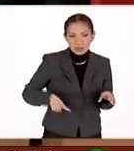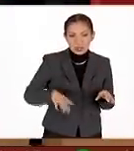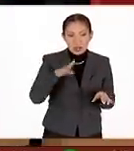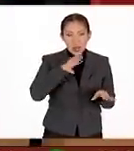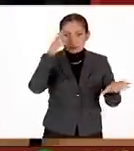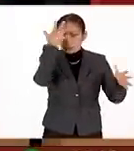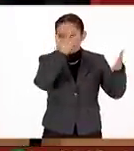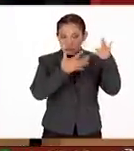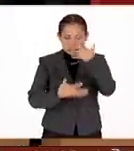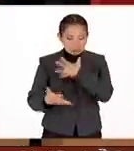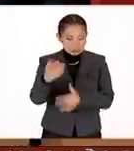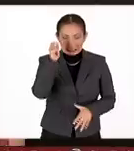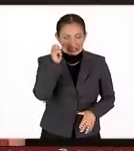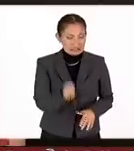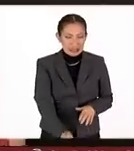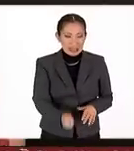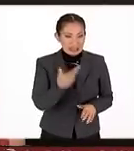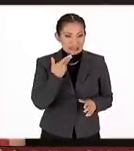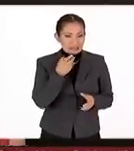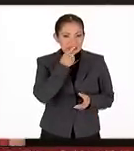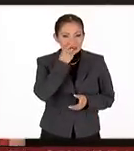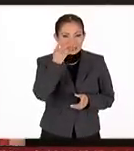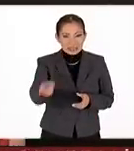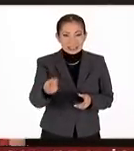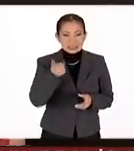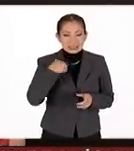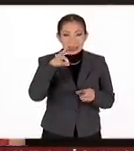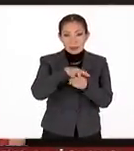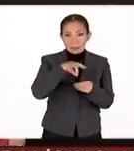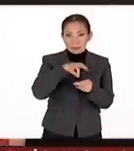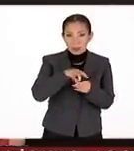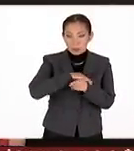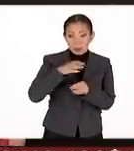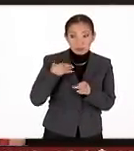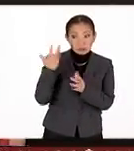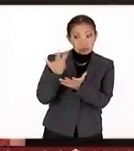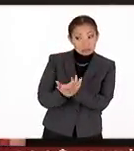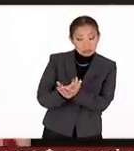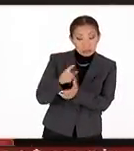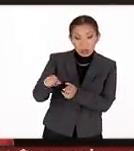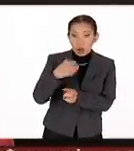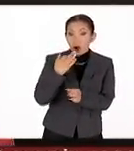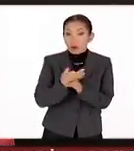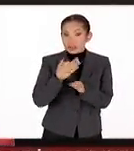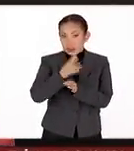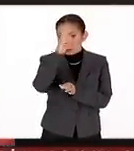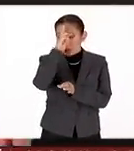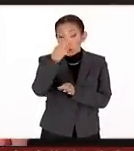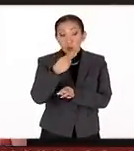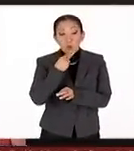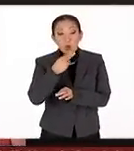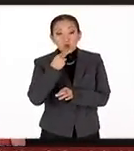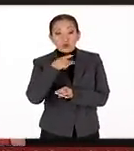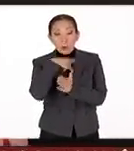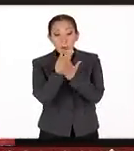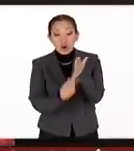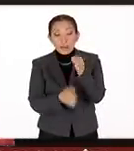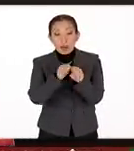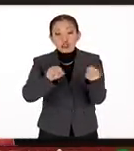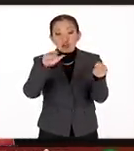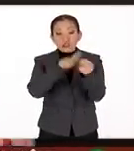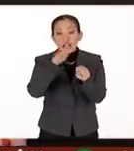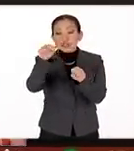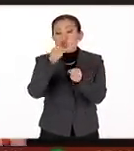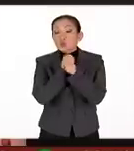poco de confusión en lo que significa esta famosa veda electoral lo que está prohibido realmente es la utilización de programas sociales y